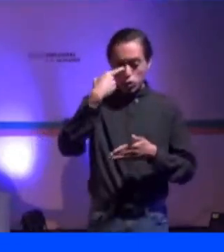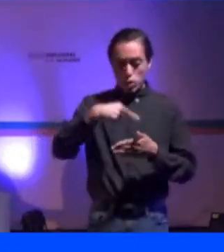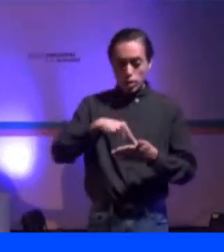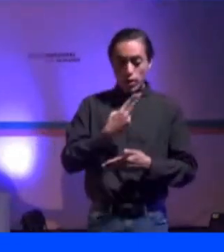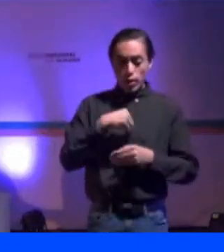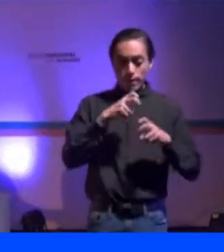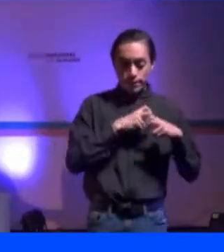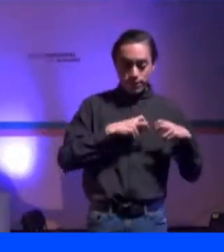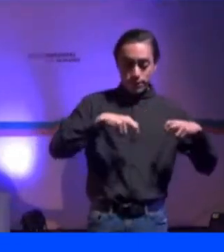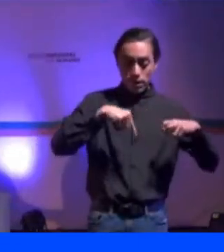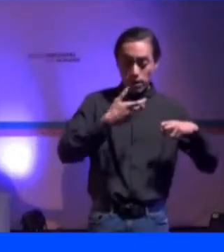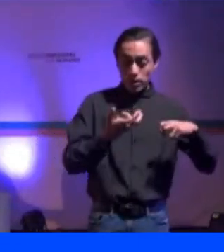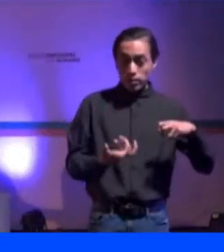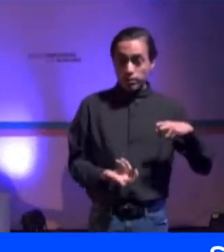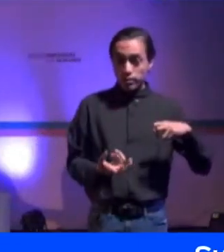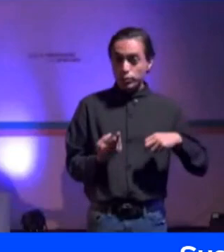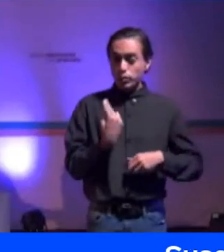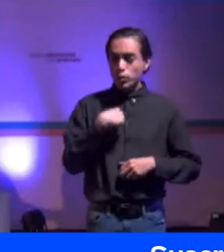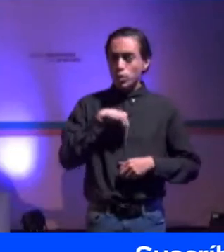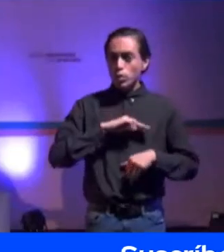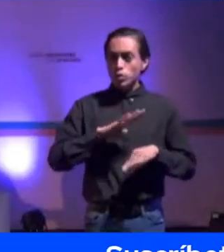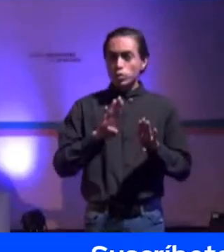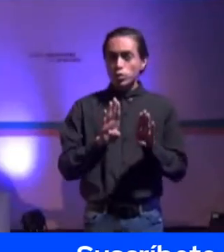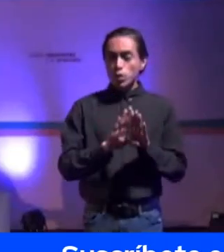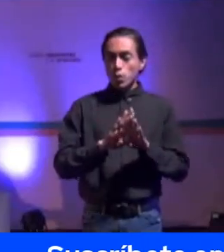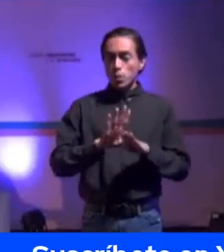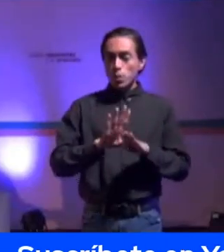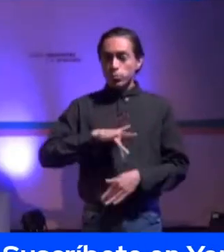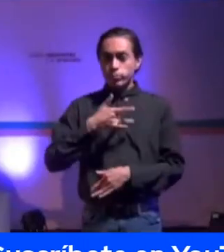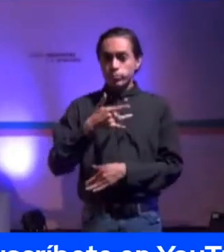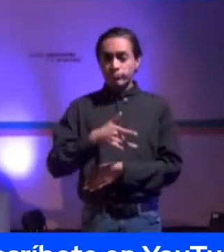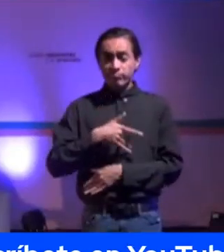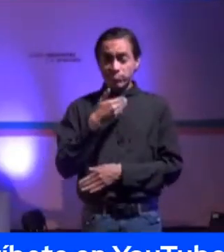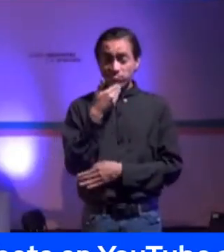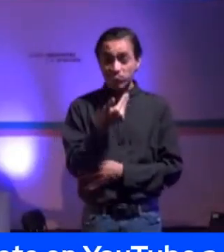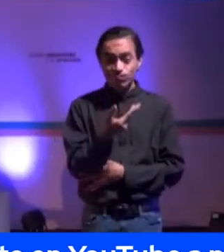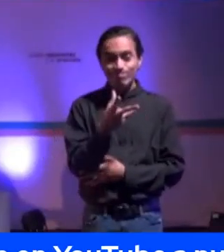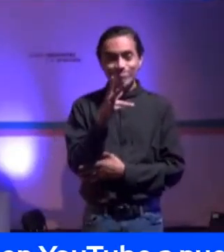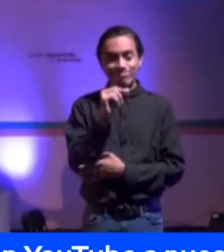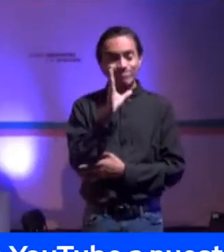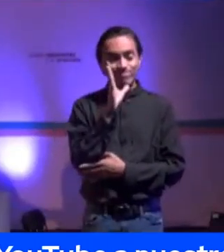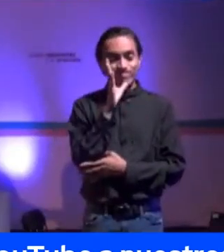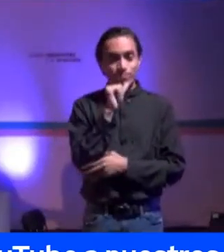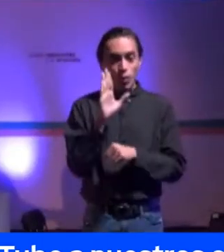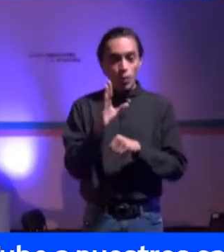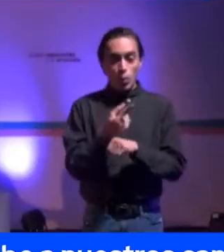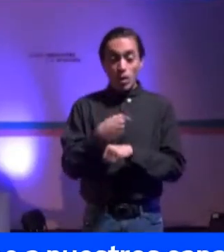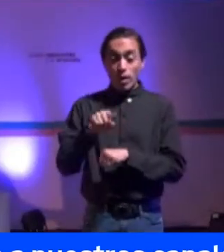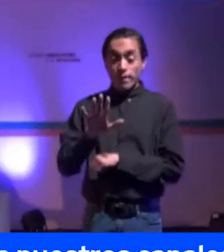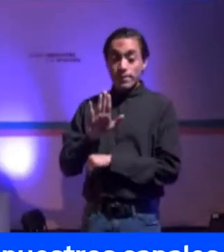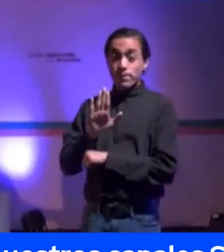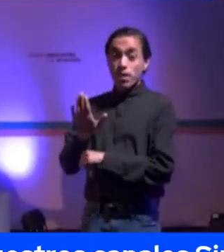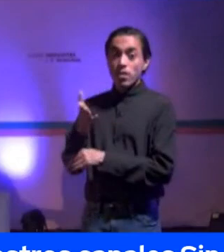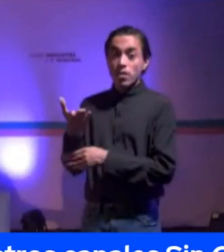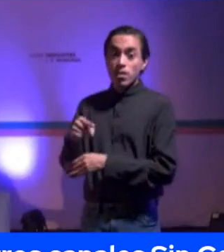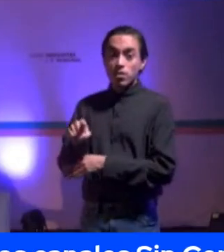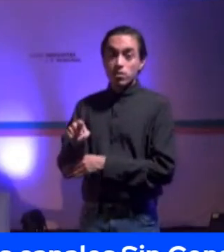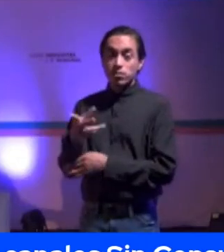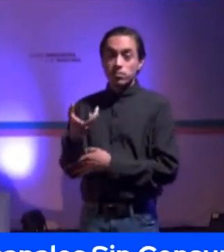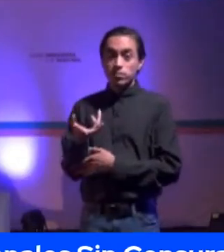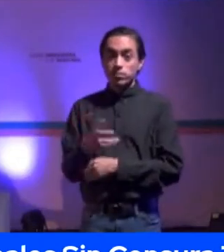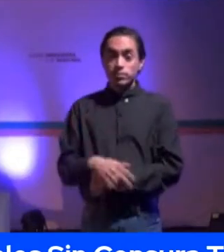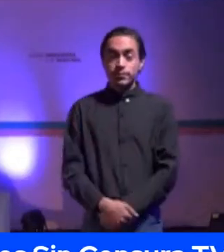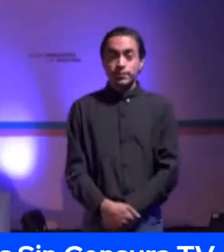sentados, no podemos sentirnos bien cuando le amenazan al hijo, por ejemplo,